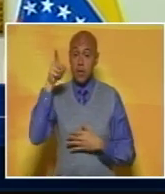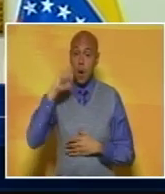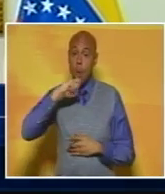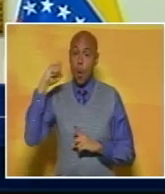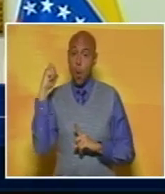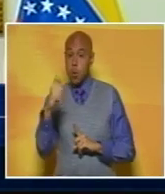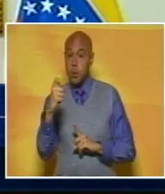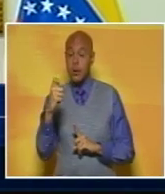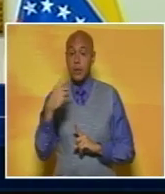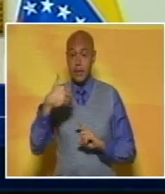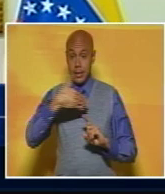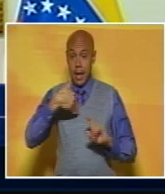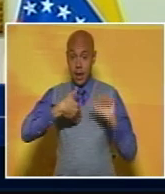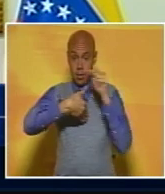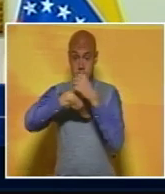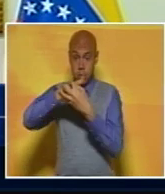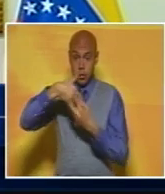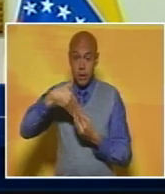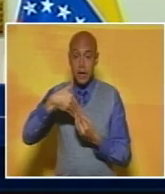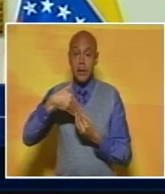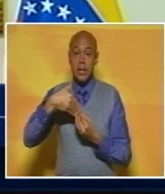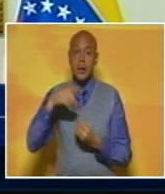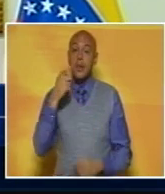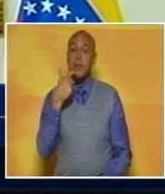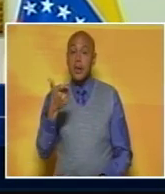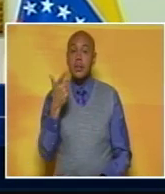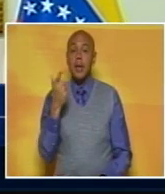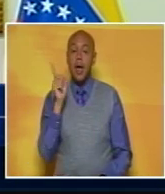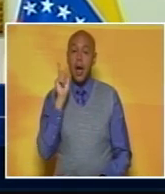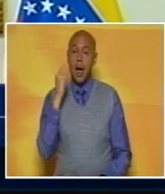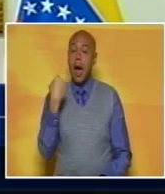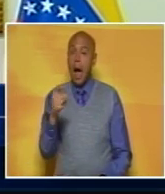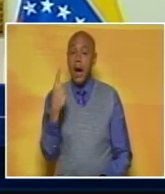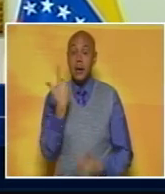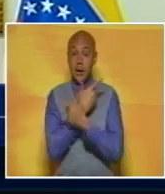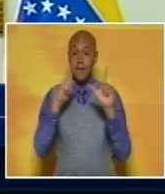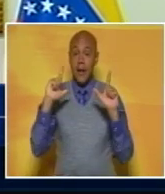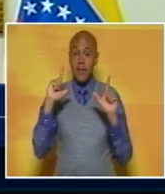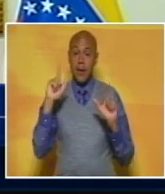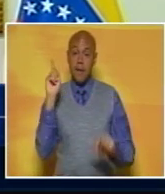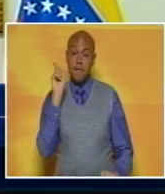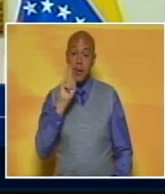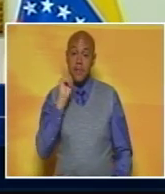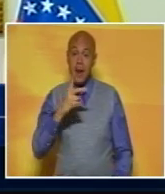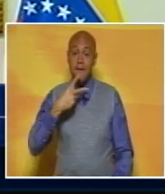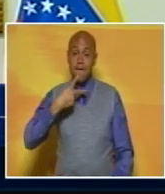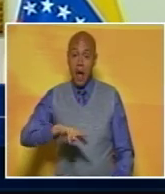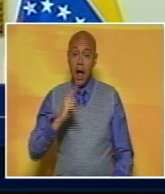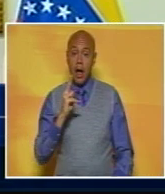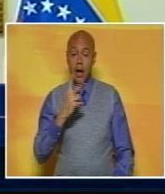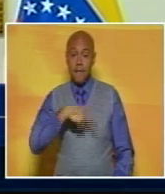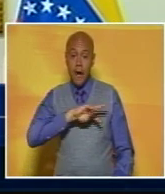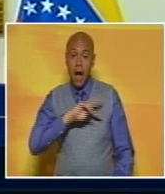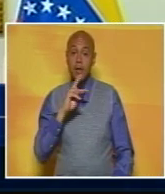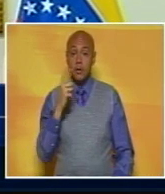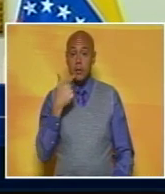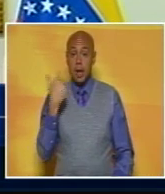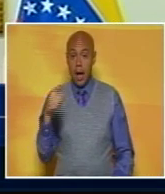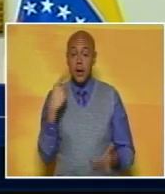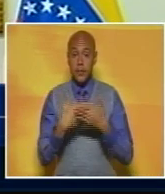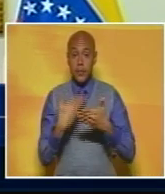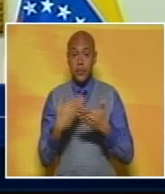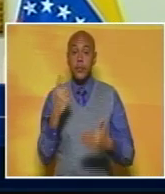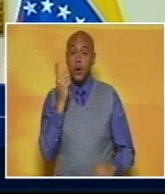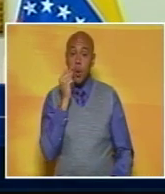miserias nuestra América en nombre de una falsa libertad. Lo ha demostrado con creces al no ceder ni un